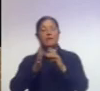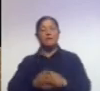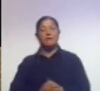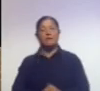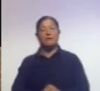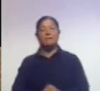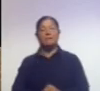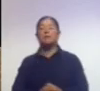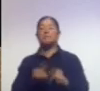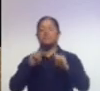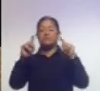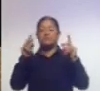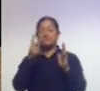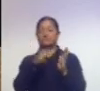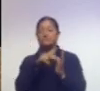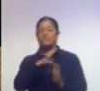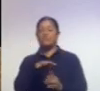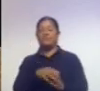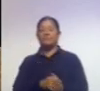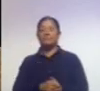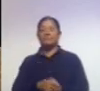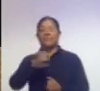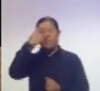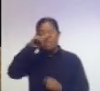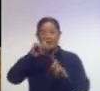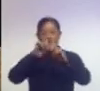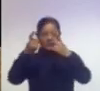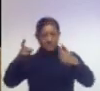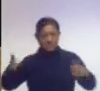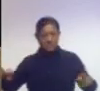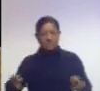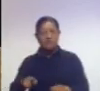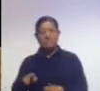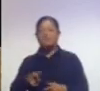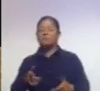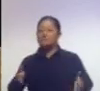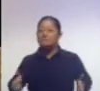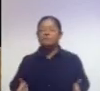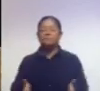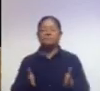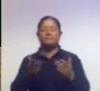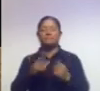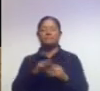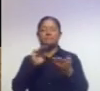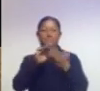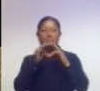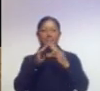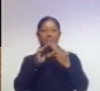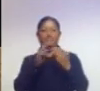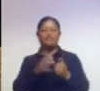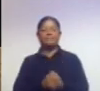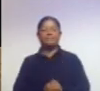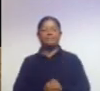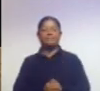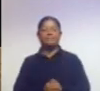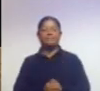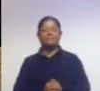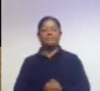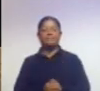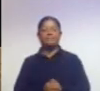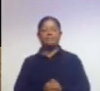Tlaxcala 2019, con el fin de desarrollar y que se incentiven y se motiven a lograr, pues, crecer un